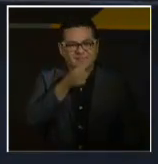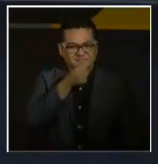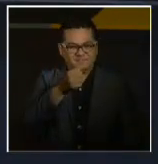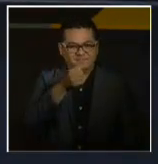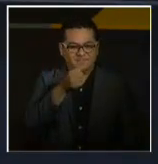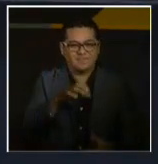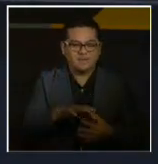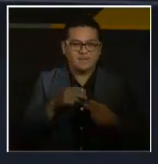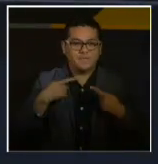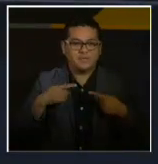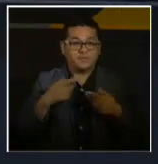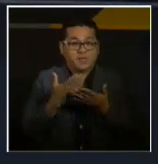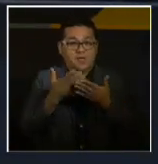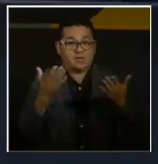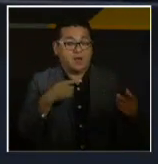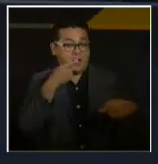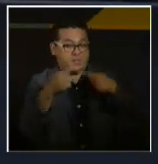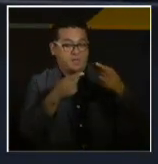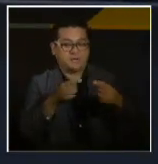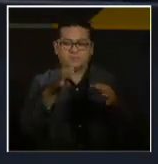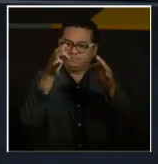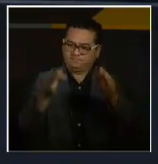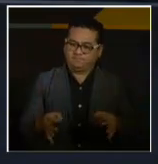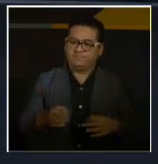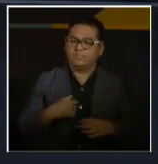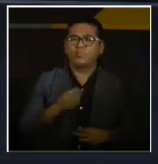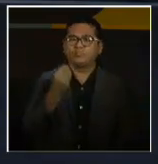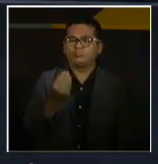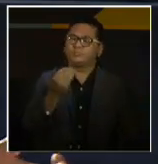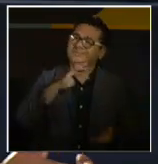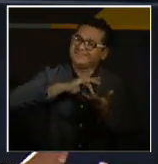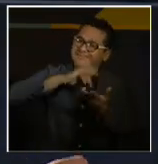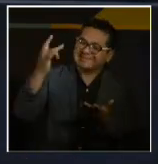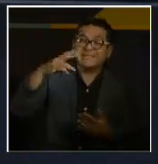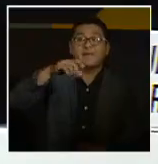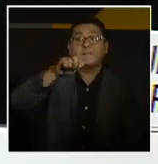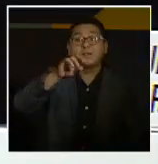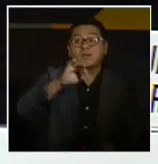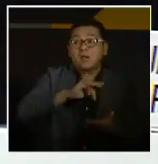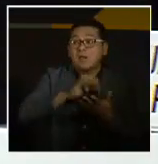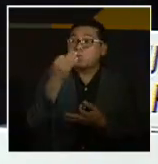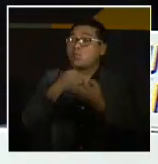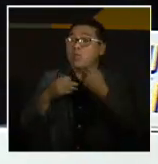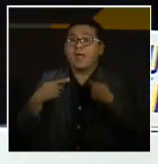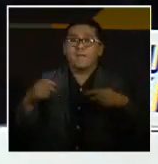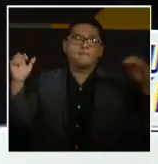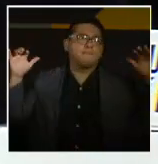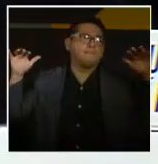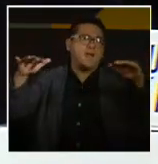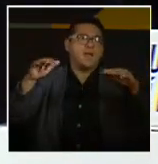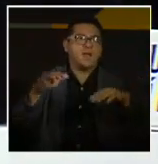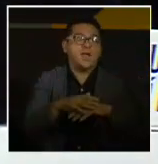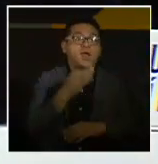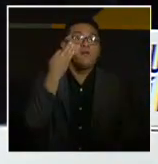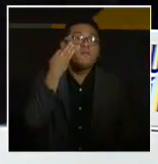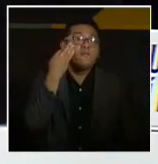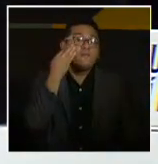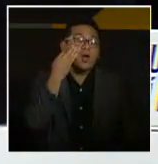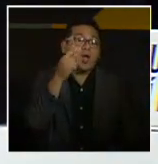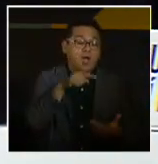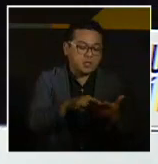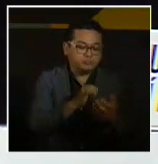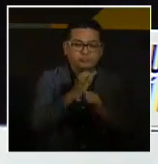panel ciudadano. Adelante. Efectivamente, Marisa, muchísimas gracias y por cierto agradecemos a toda la gente que está en sintonía a través